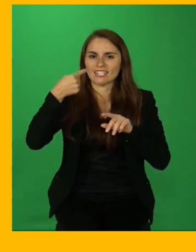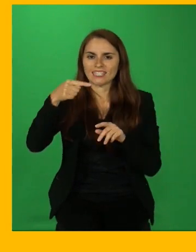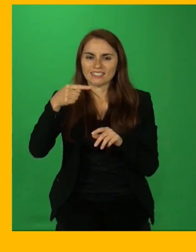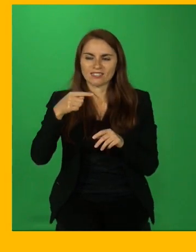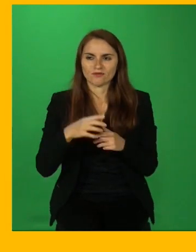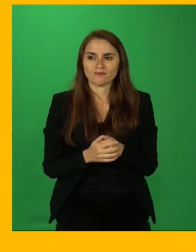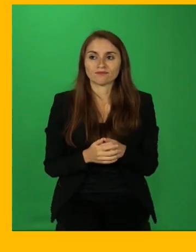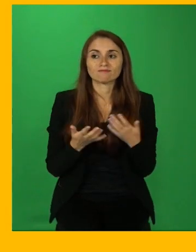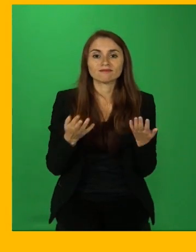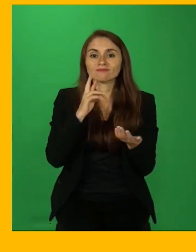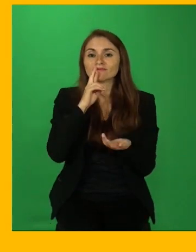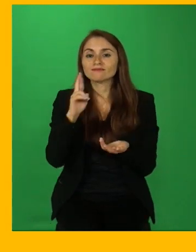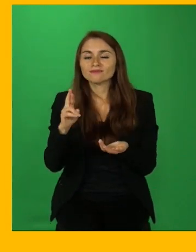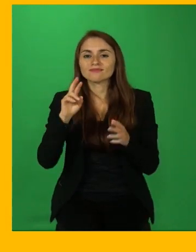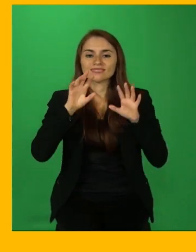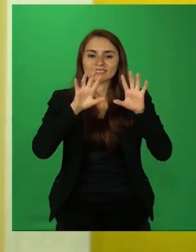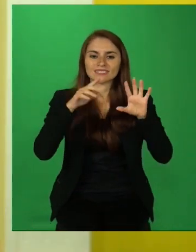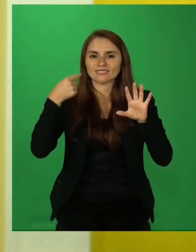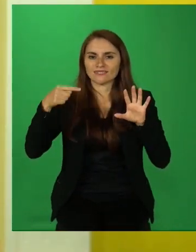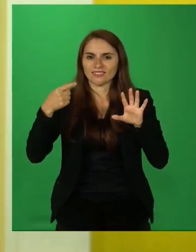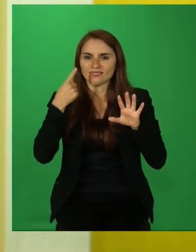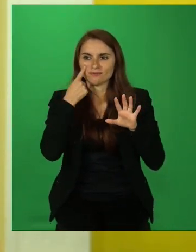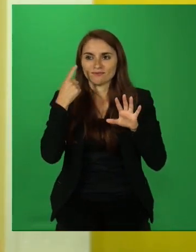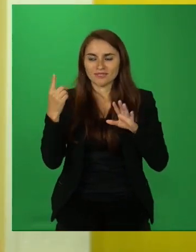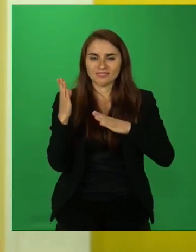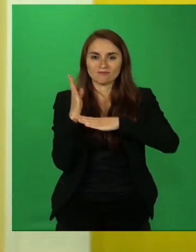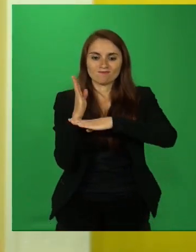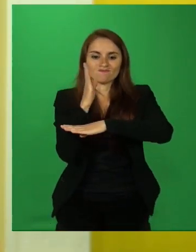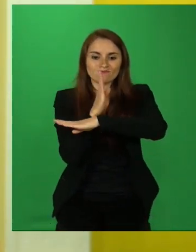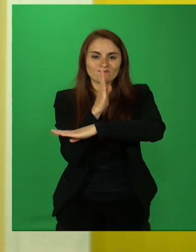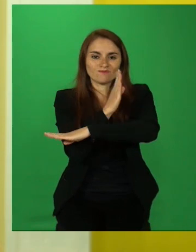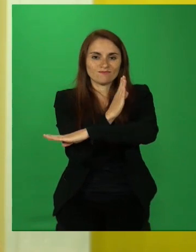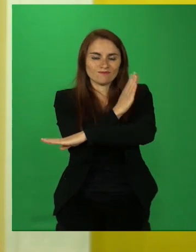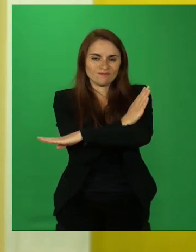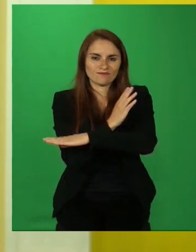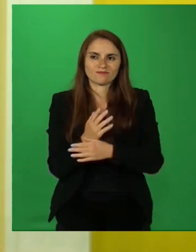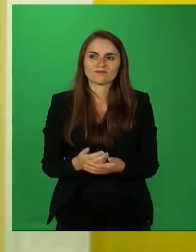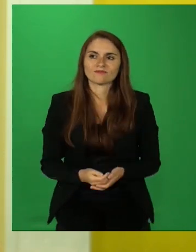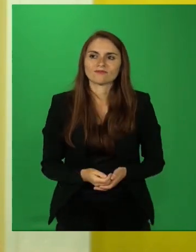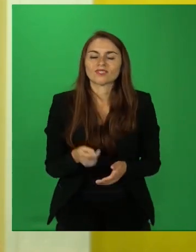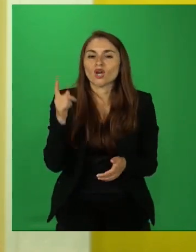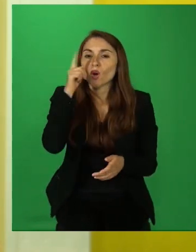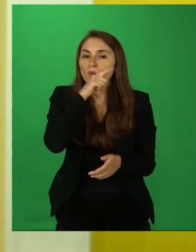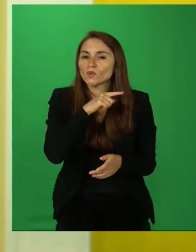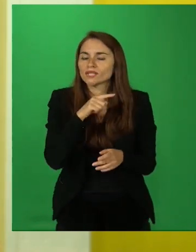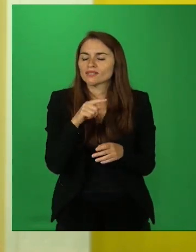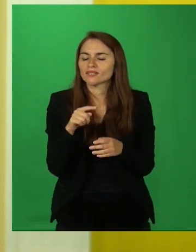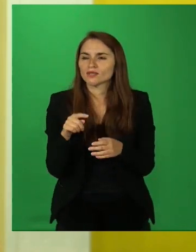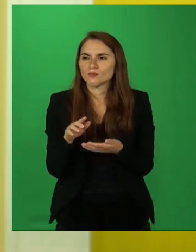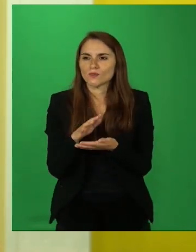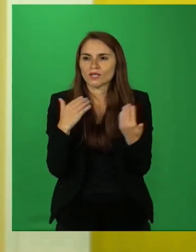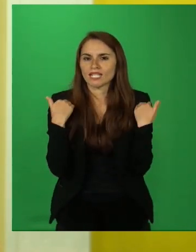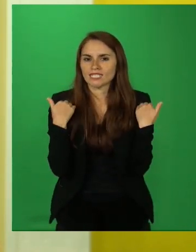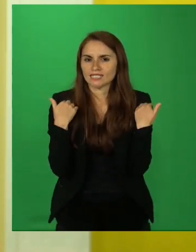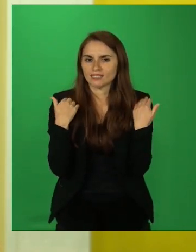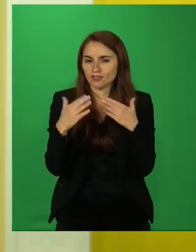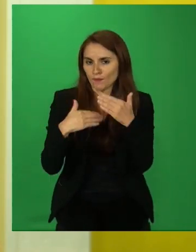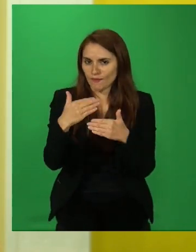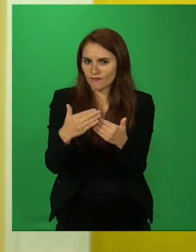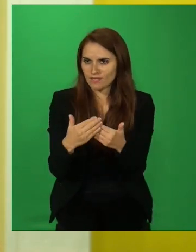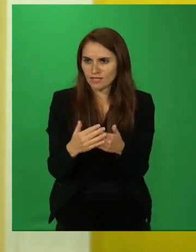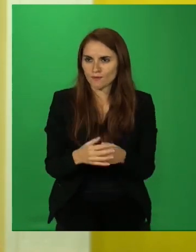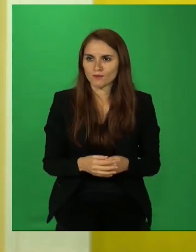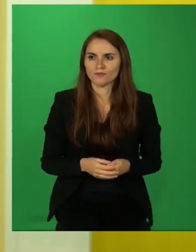negativos y esa es la forma de representar una multiplicación usando la recta último ejercicio y seguimos practicando